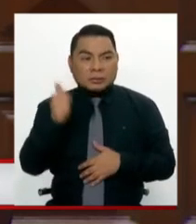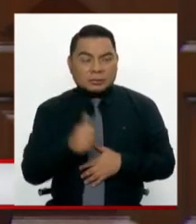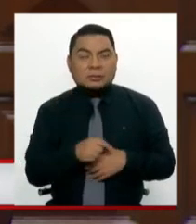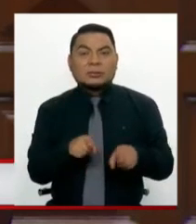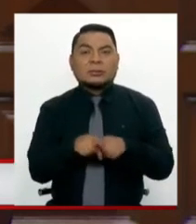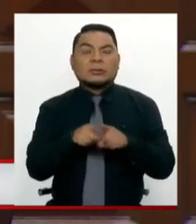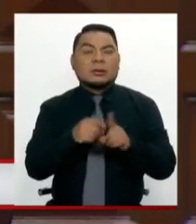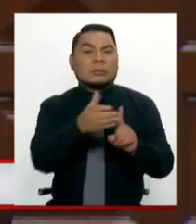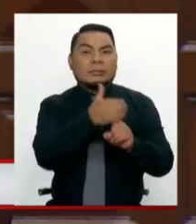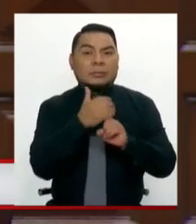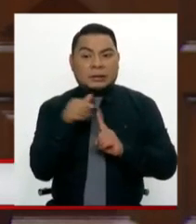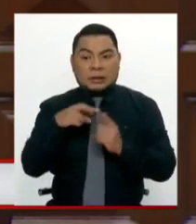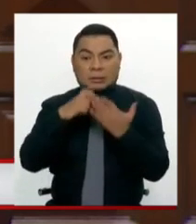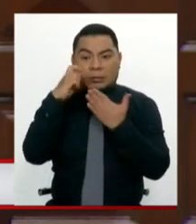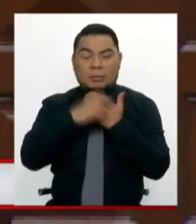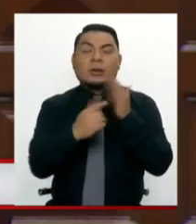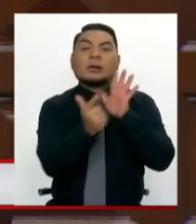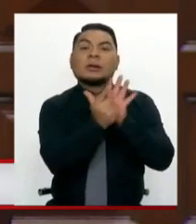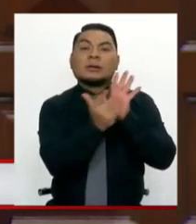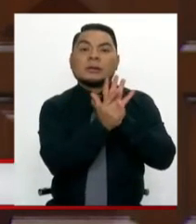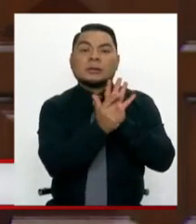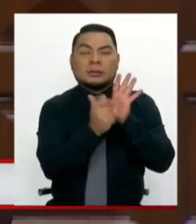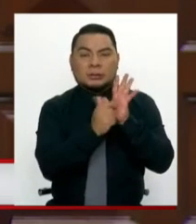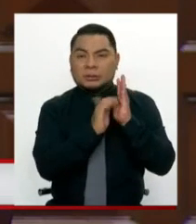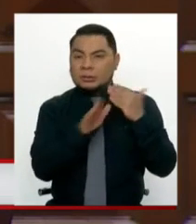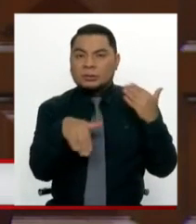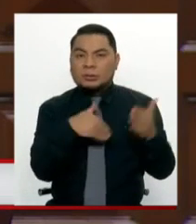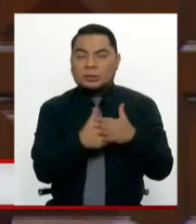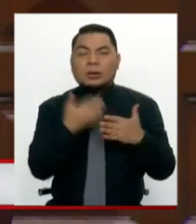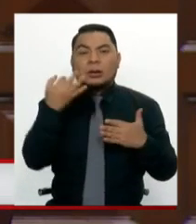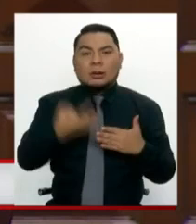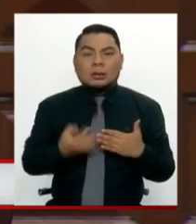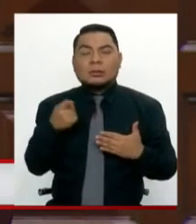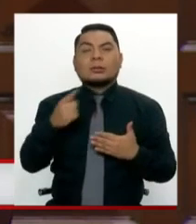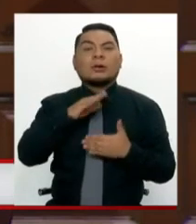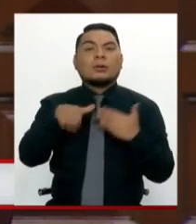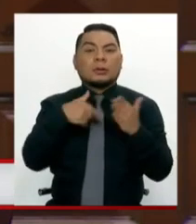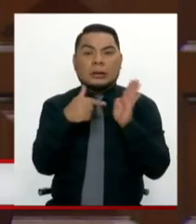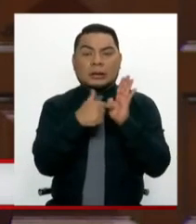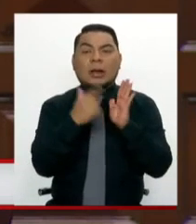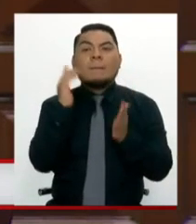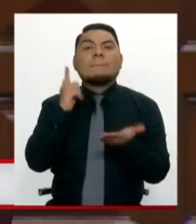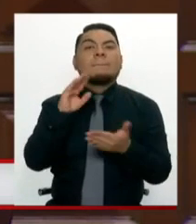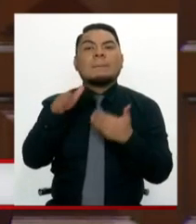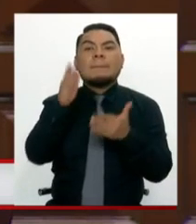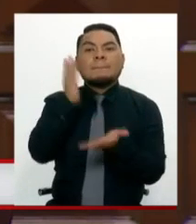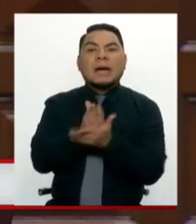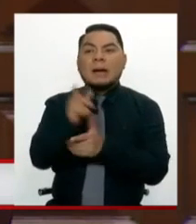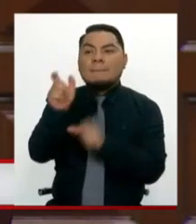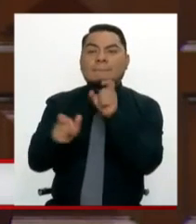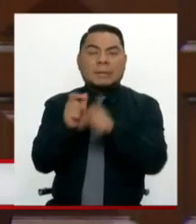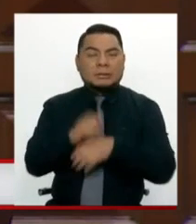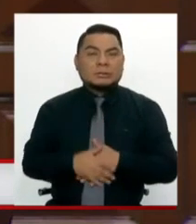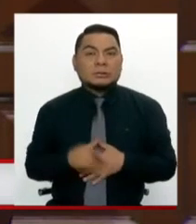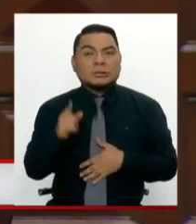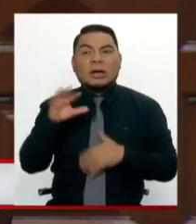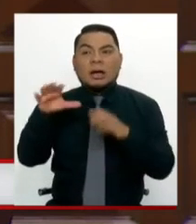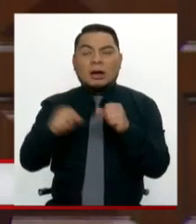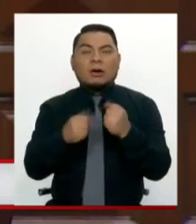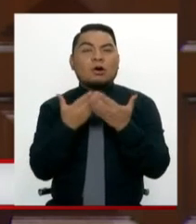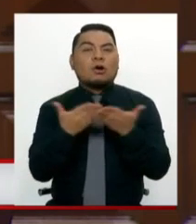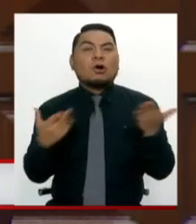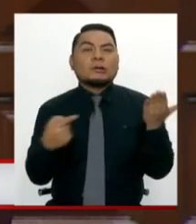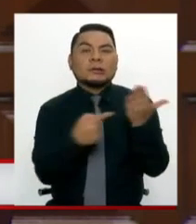receptación. Este proyecto de ley establece pena efectiva para los delitos de hurto y receptación de equipos informáticos